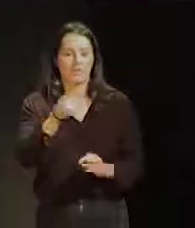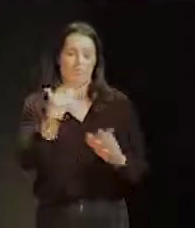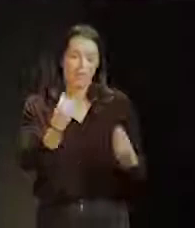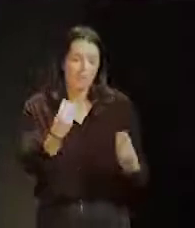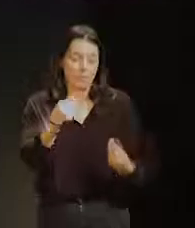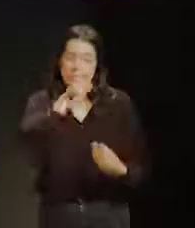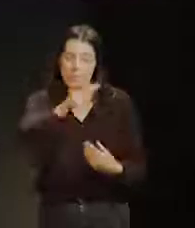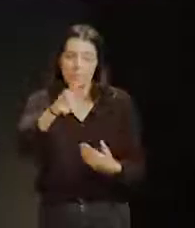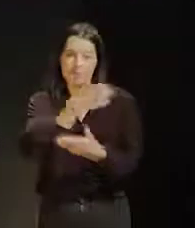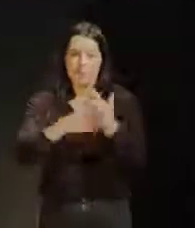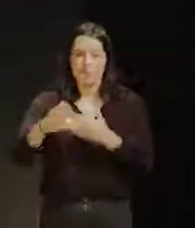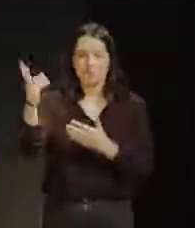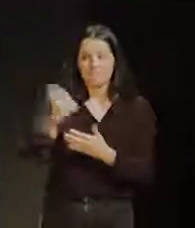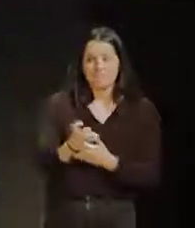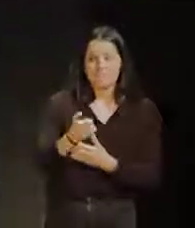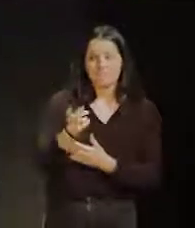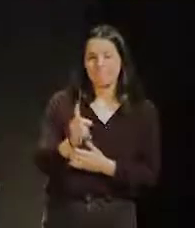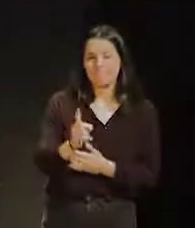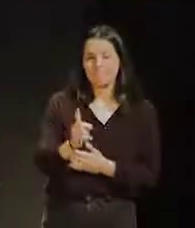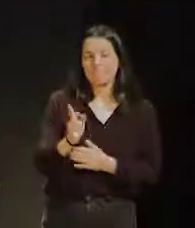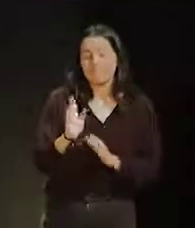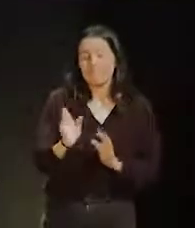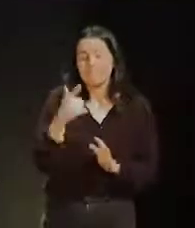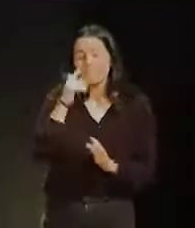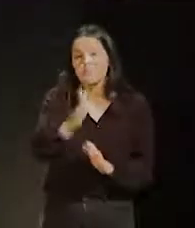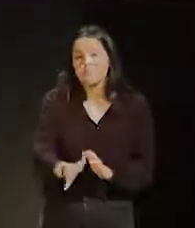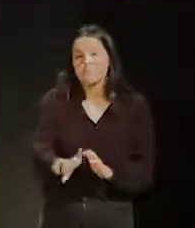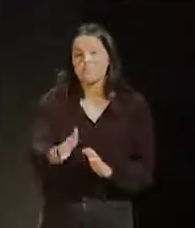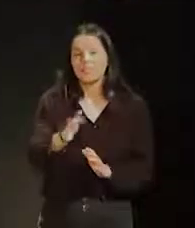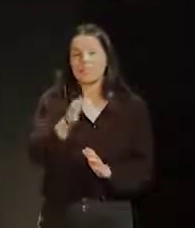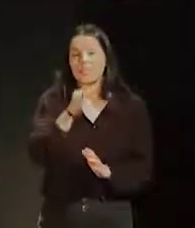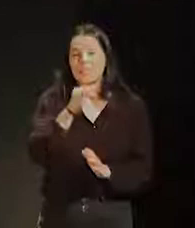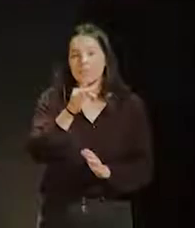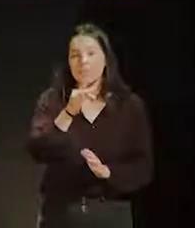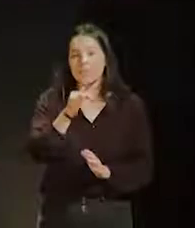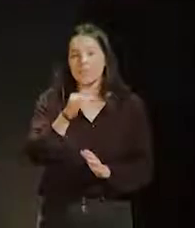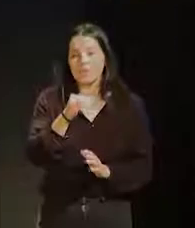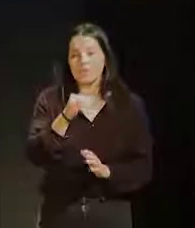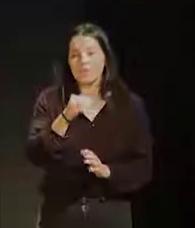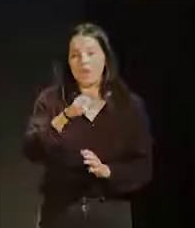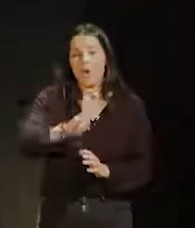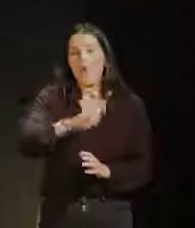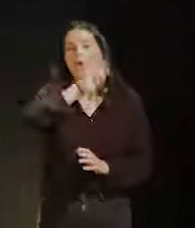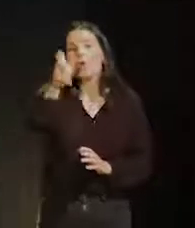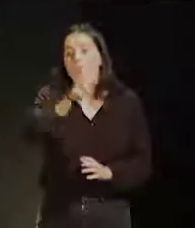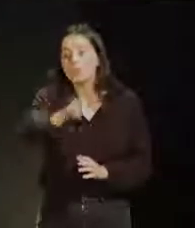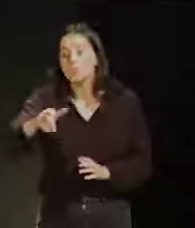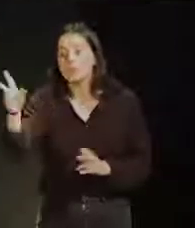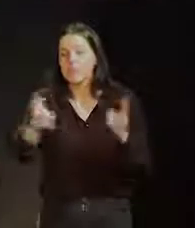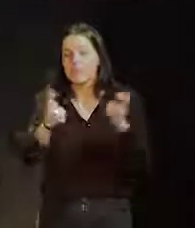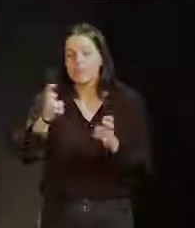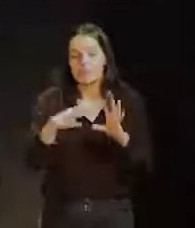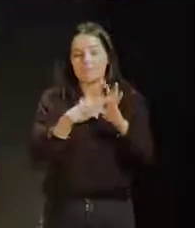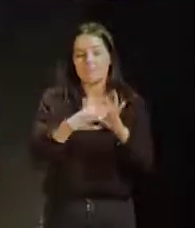dentro de las jornadas. Parece, de momento, por el momento parece que se acercan otro tipo de personas relacionadas con estas